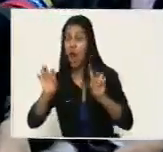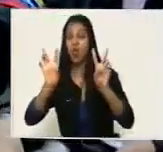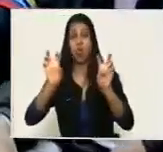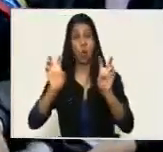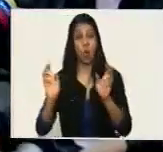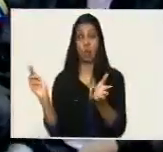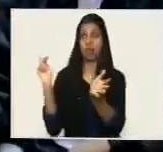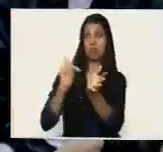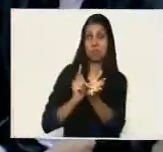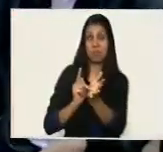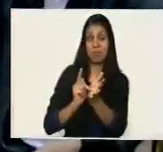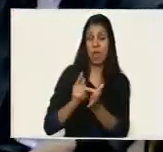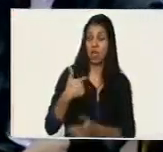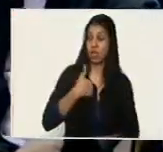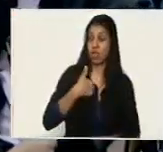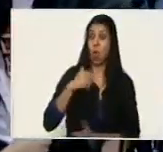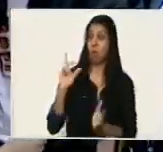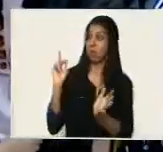Entre ellos yo.